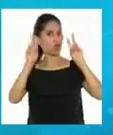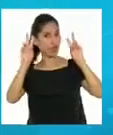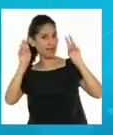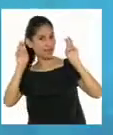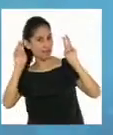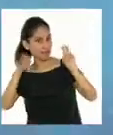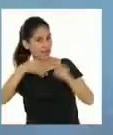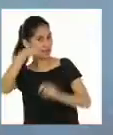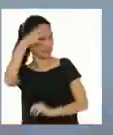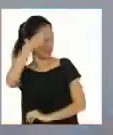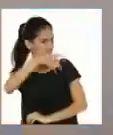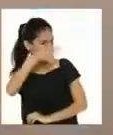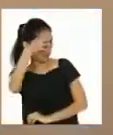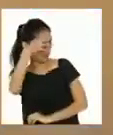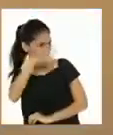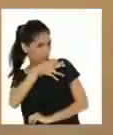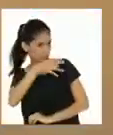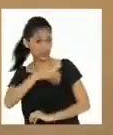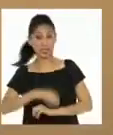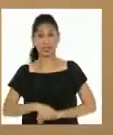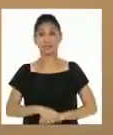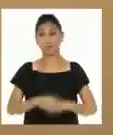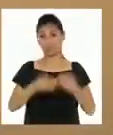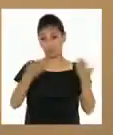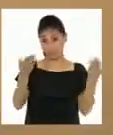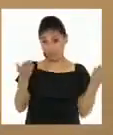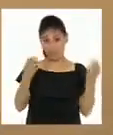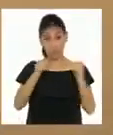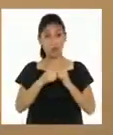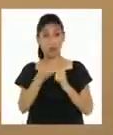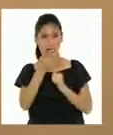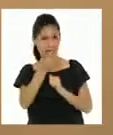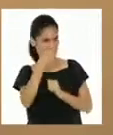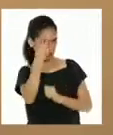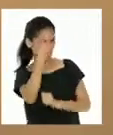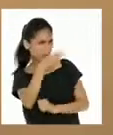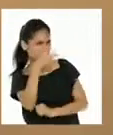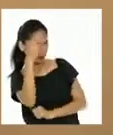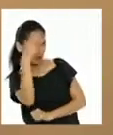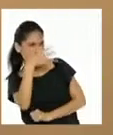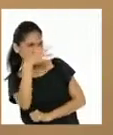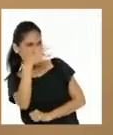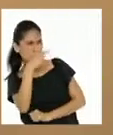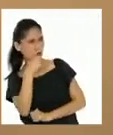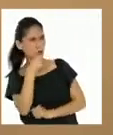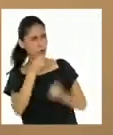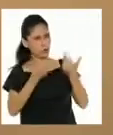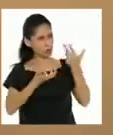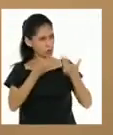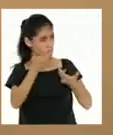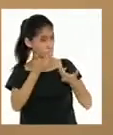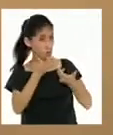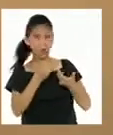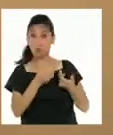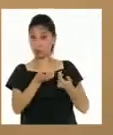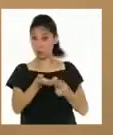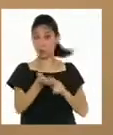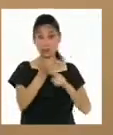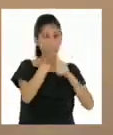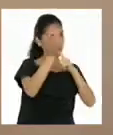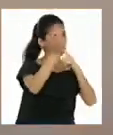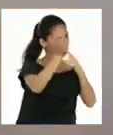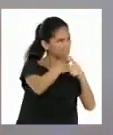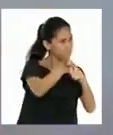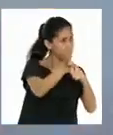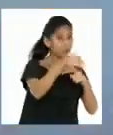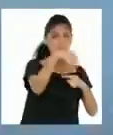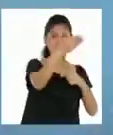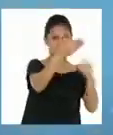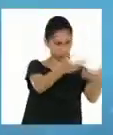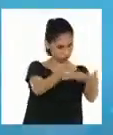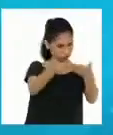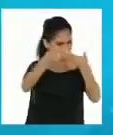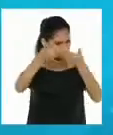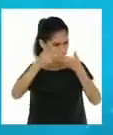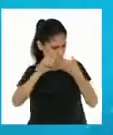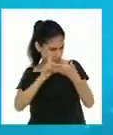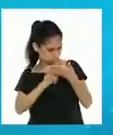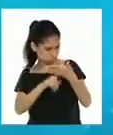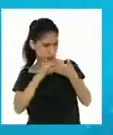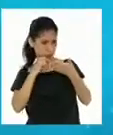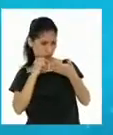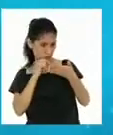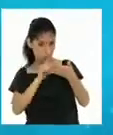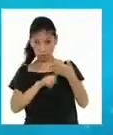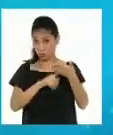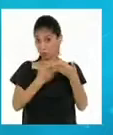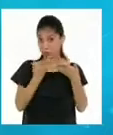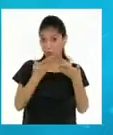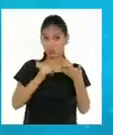ser seleccionada a través de un método de muestreo probabilístico, el cual asegura la representatividad de la muestra, o de un muestreo no